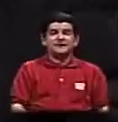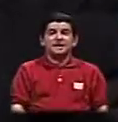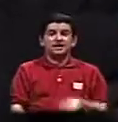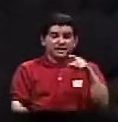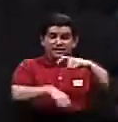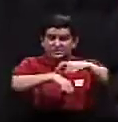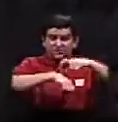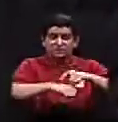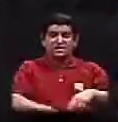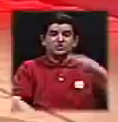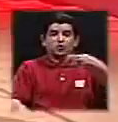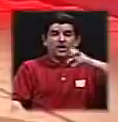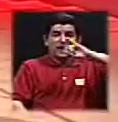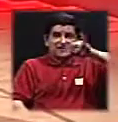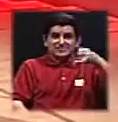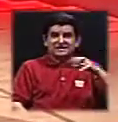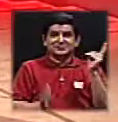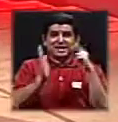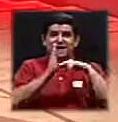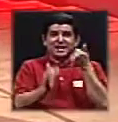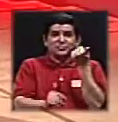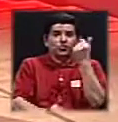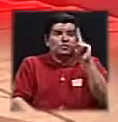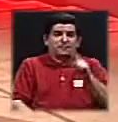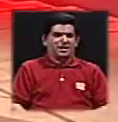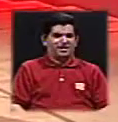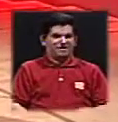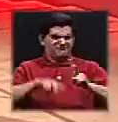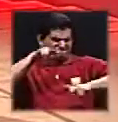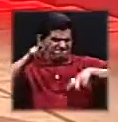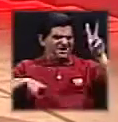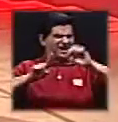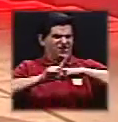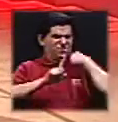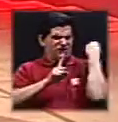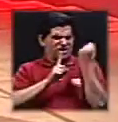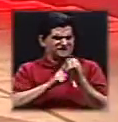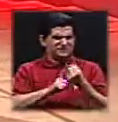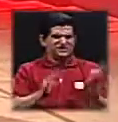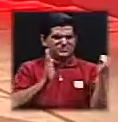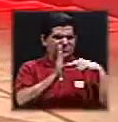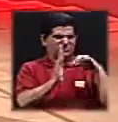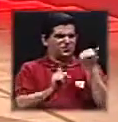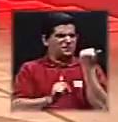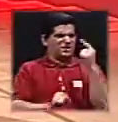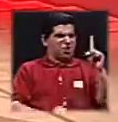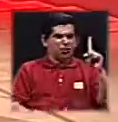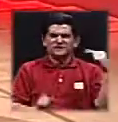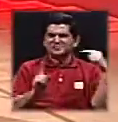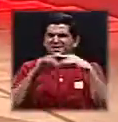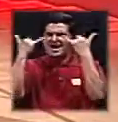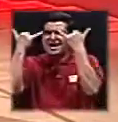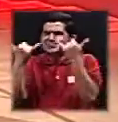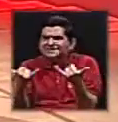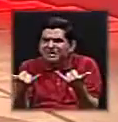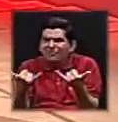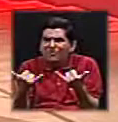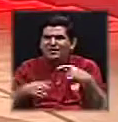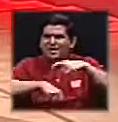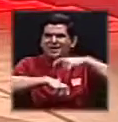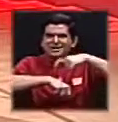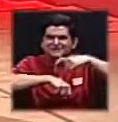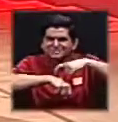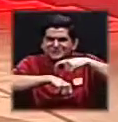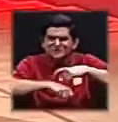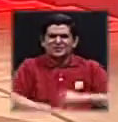2011. ¿Cómo varió, digamos, la situación del 2011 ahora para que ahora, en estos momentos,